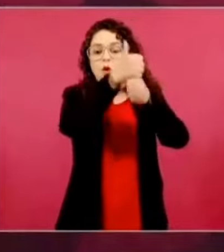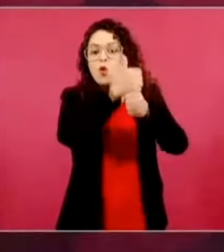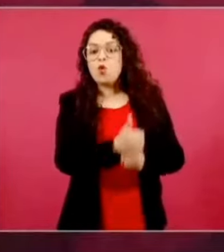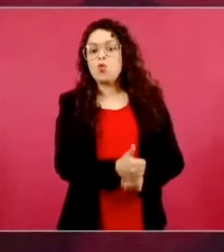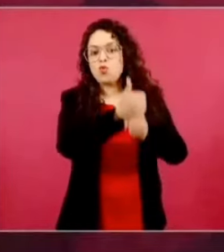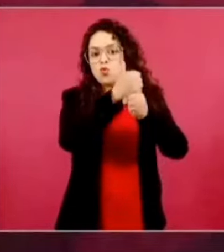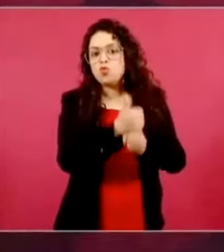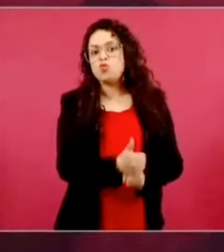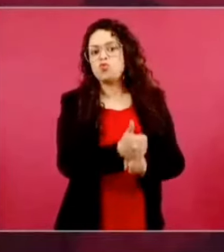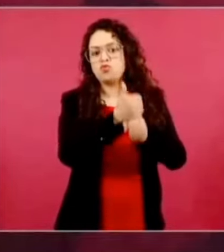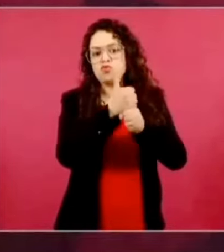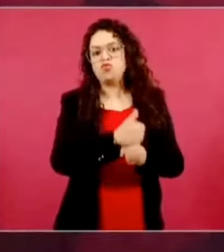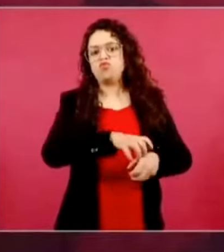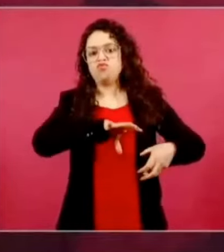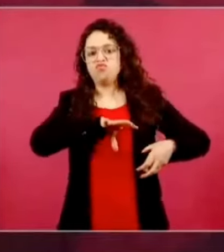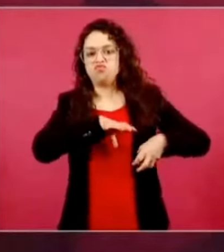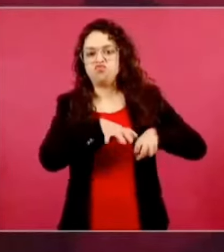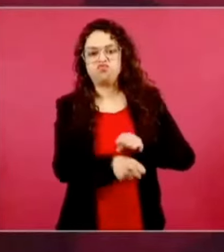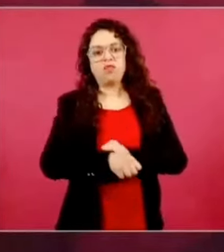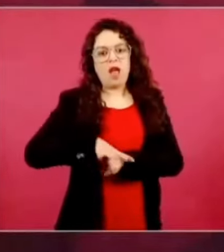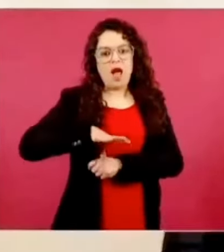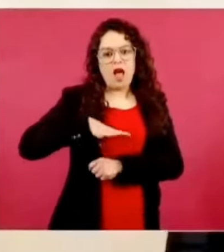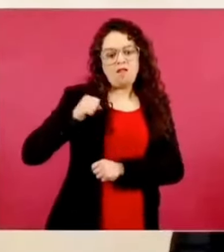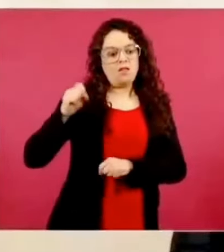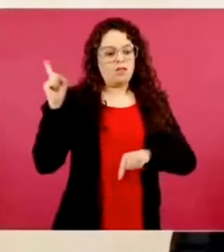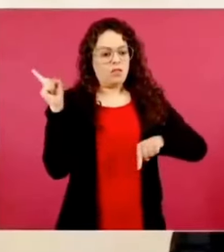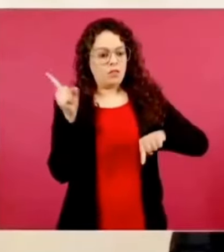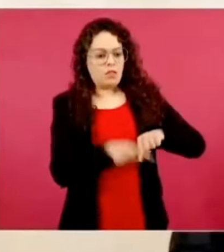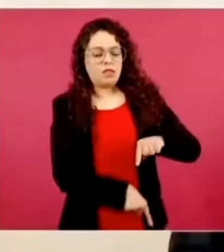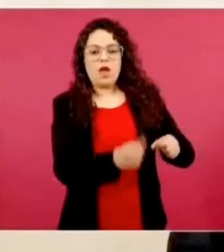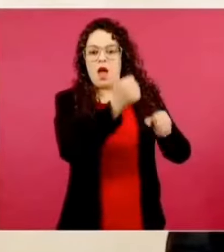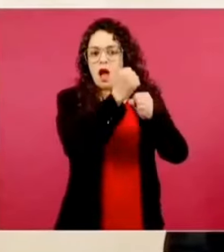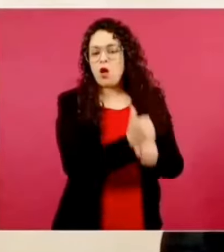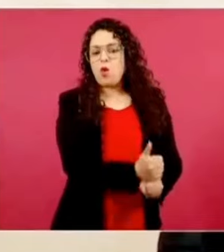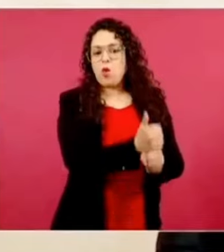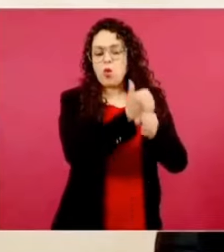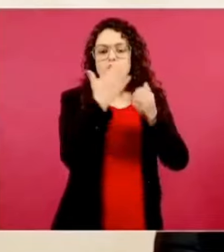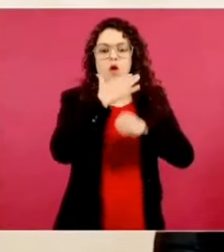de la explotación, de las injusticias, y a los jóvenes.